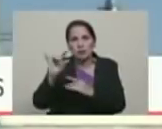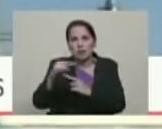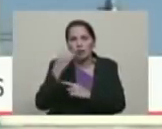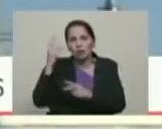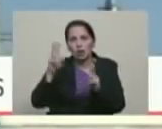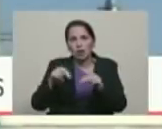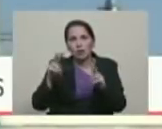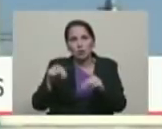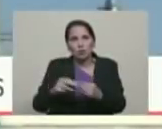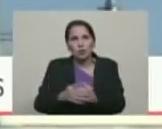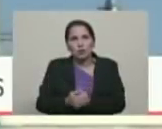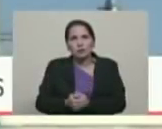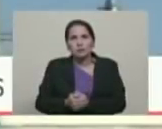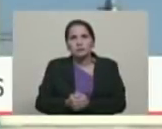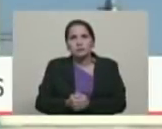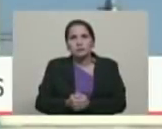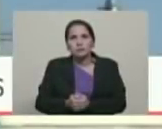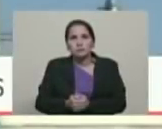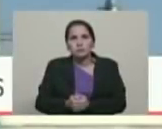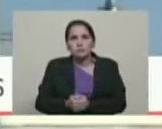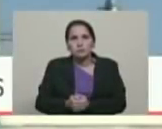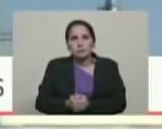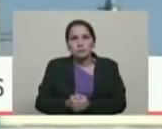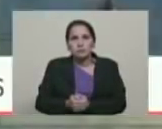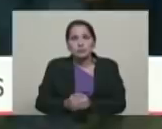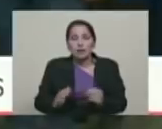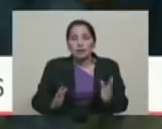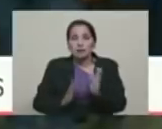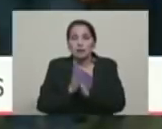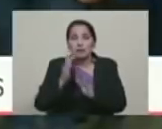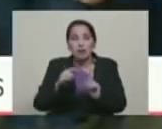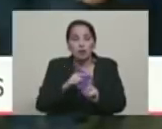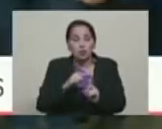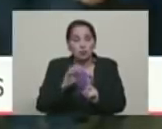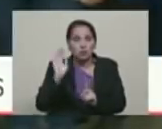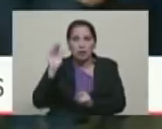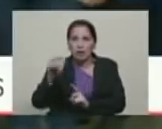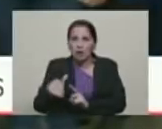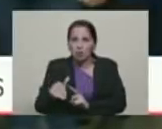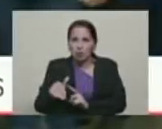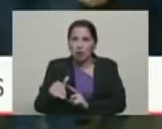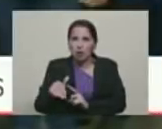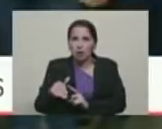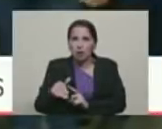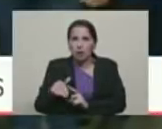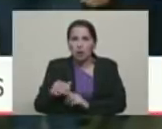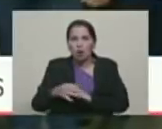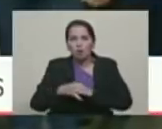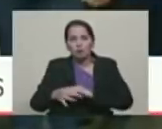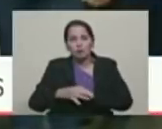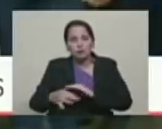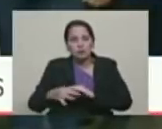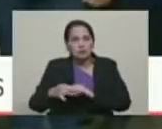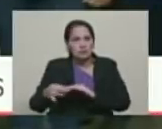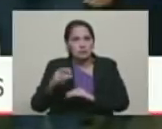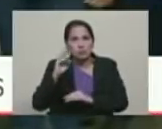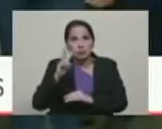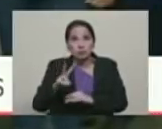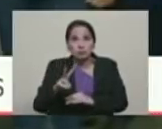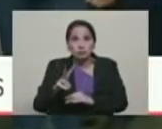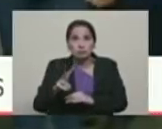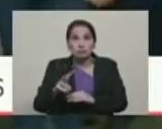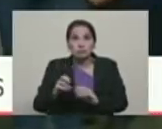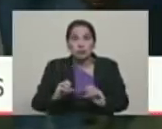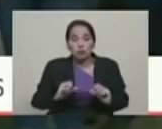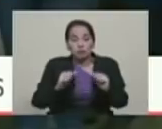¡Leales siempre! Desde Santa Cruz de Aragua, del municipio Lama de la Aragua Potencia, cuna de